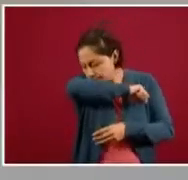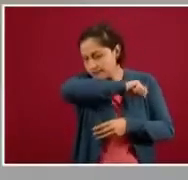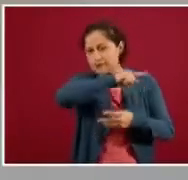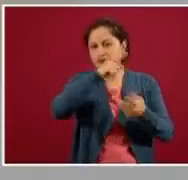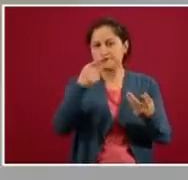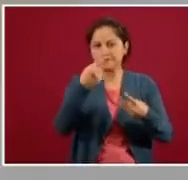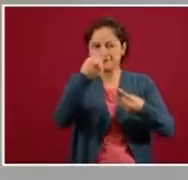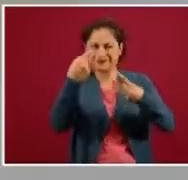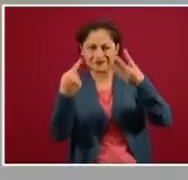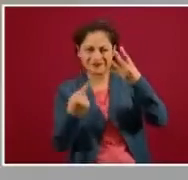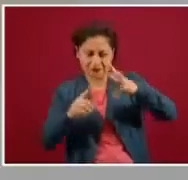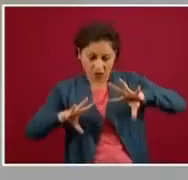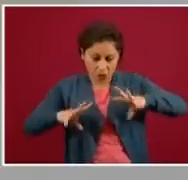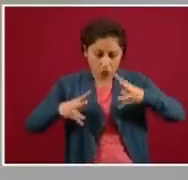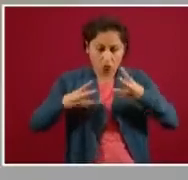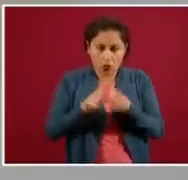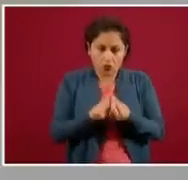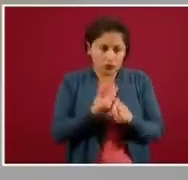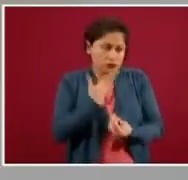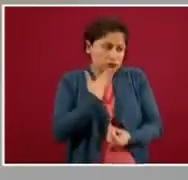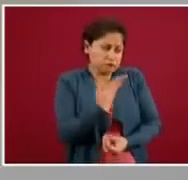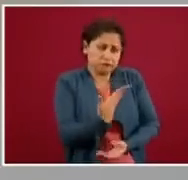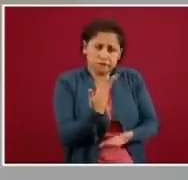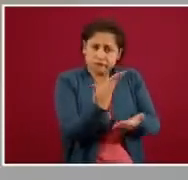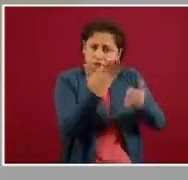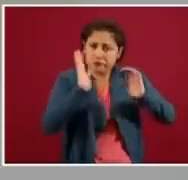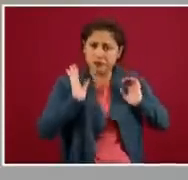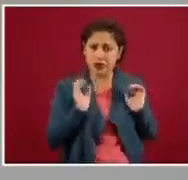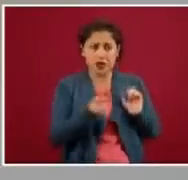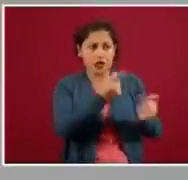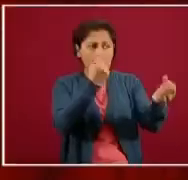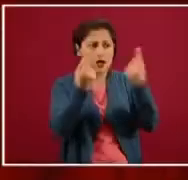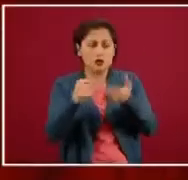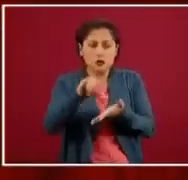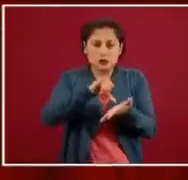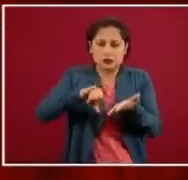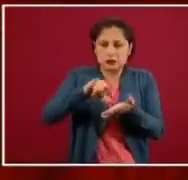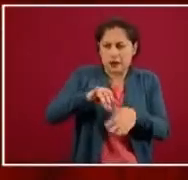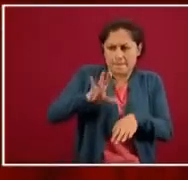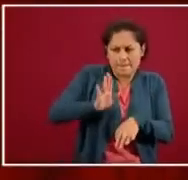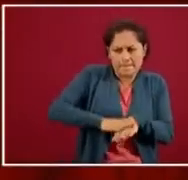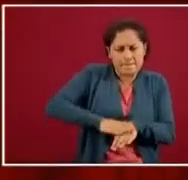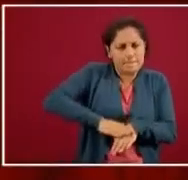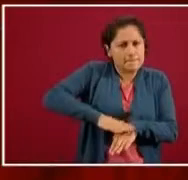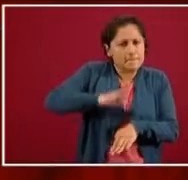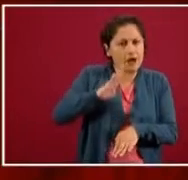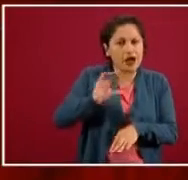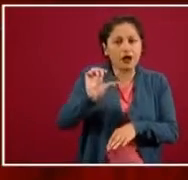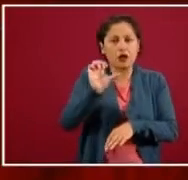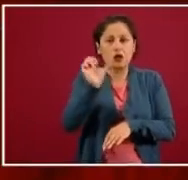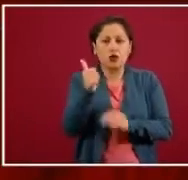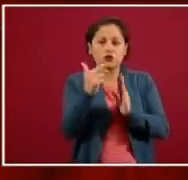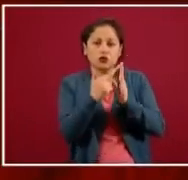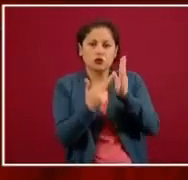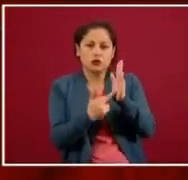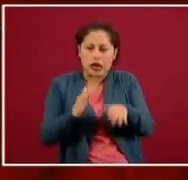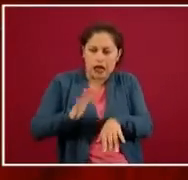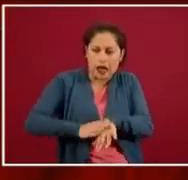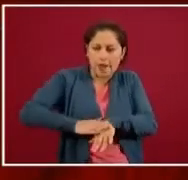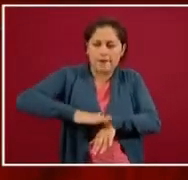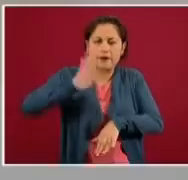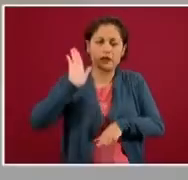problema. Alguien le dará más énfasis al aceite, alguien le dará más énfasis a lo otro. Yo creo que se trata de